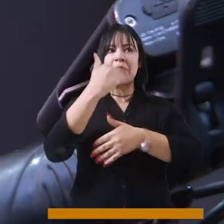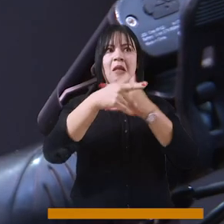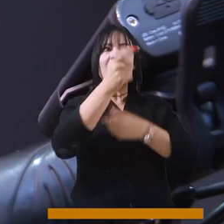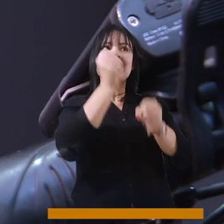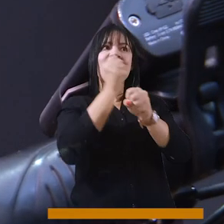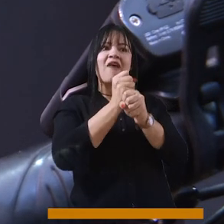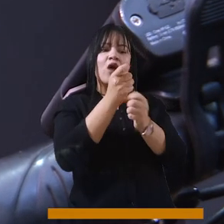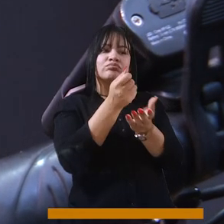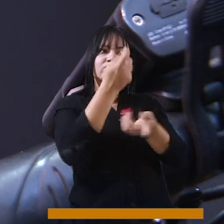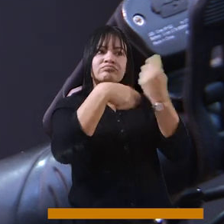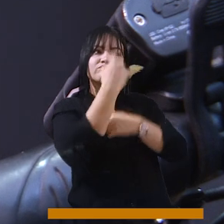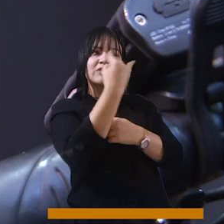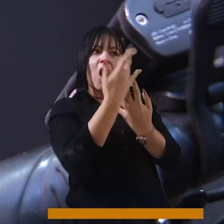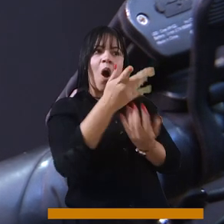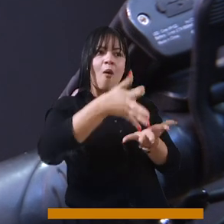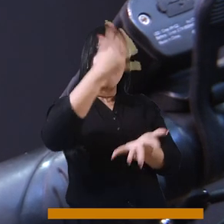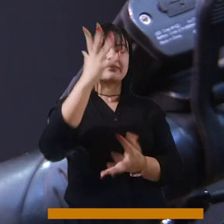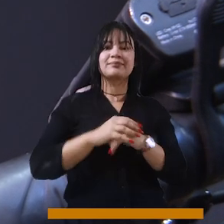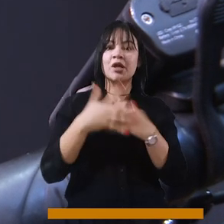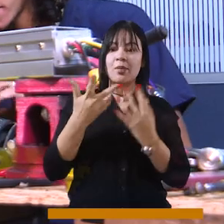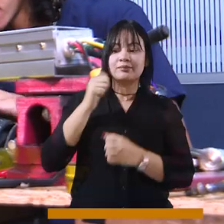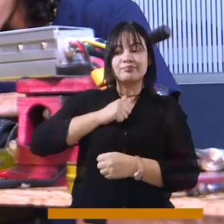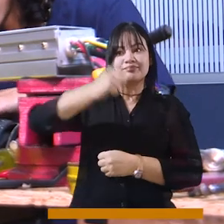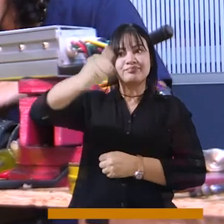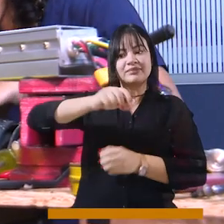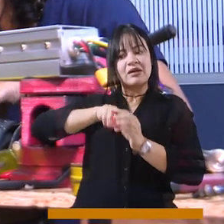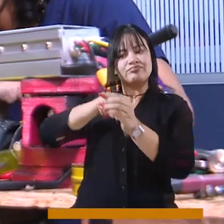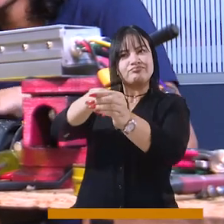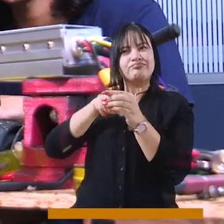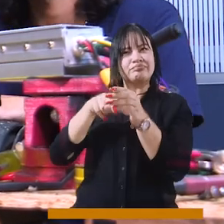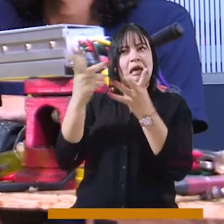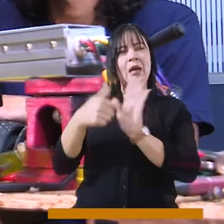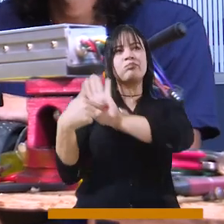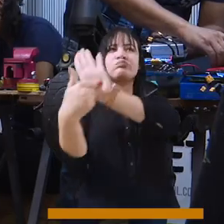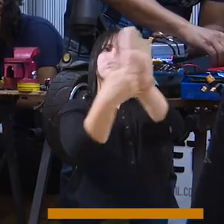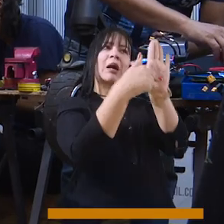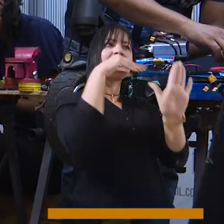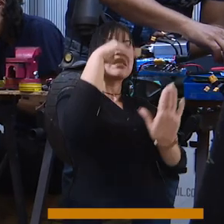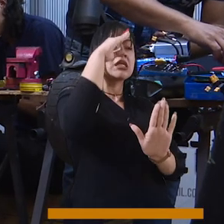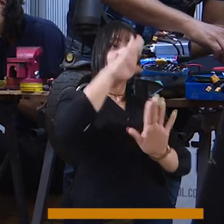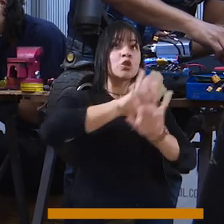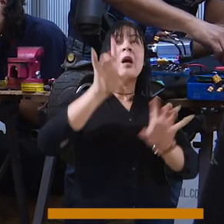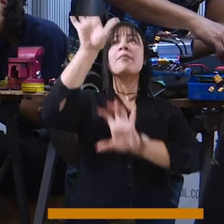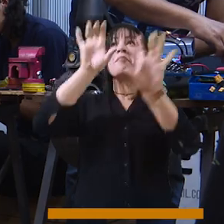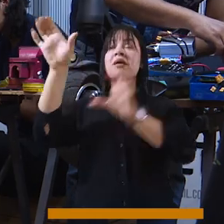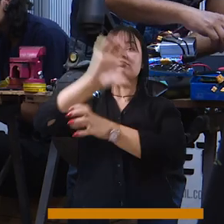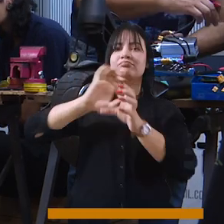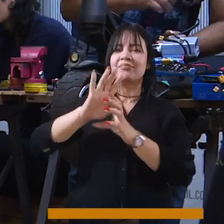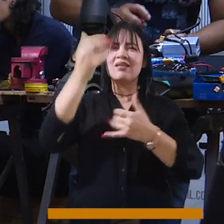negocios la movilidad pues es un ejemplo de eso no solo para Medellín sino para muchas ciudades del mundo y por eso hay